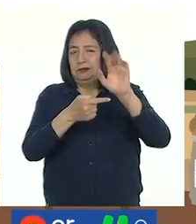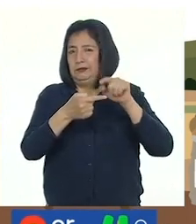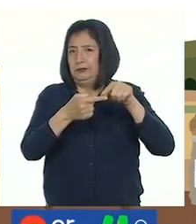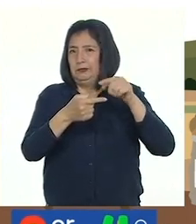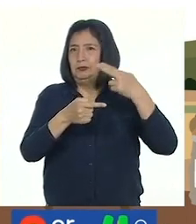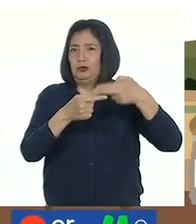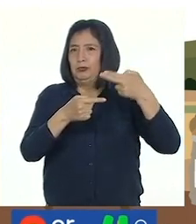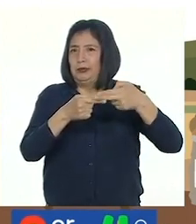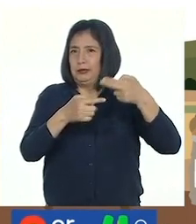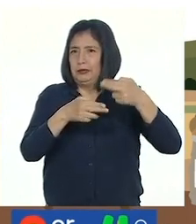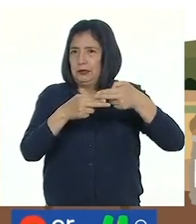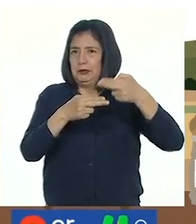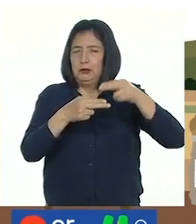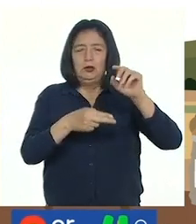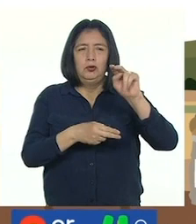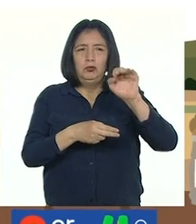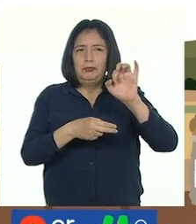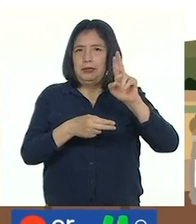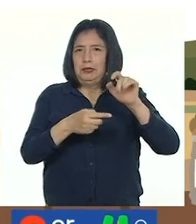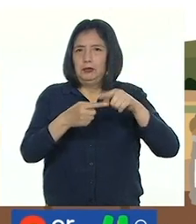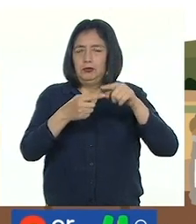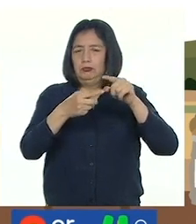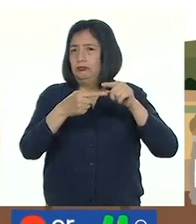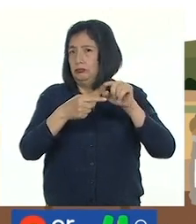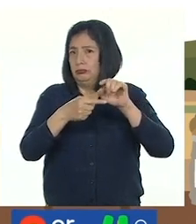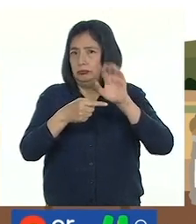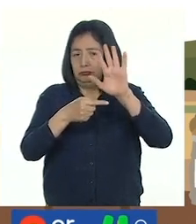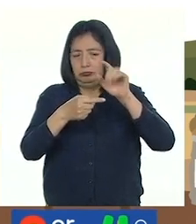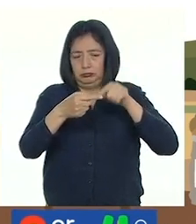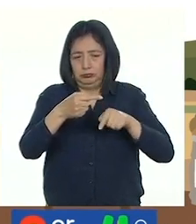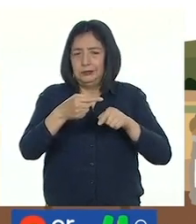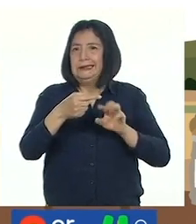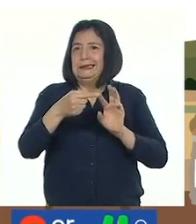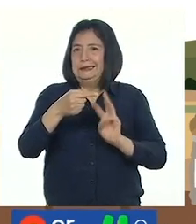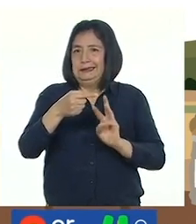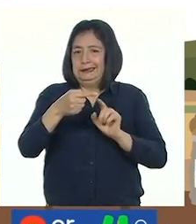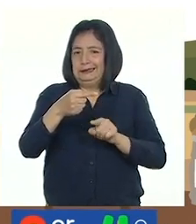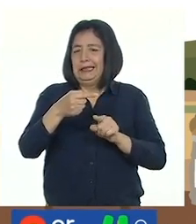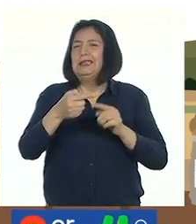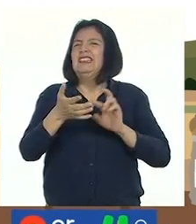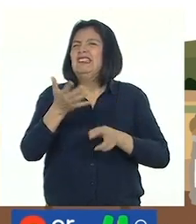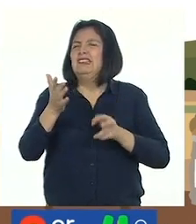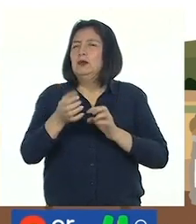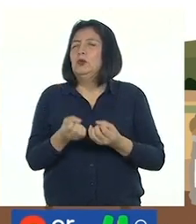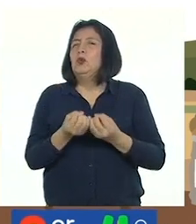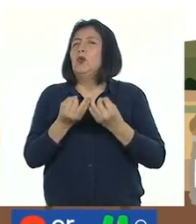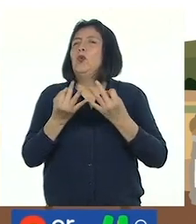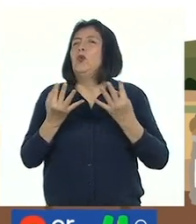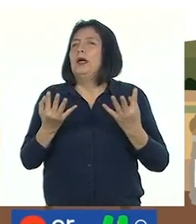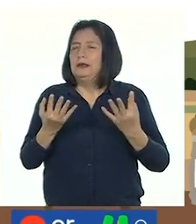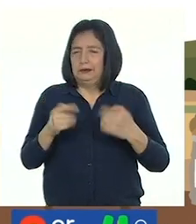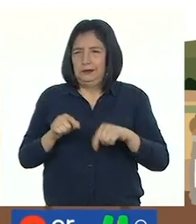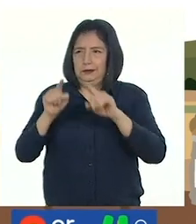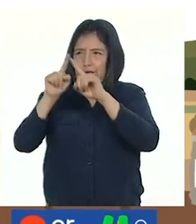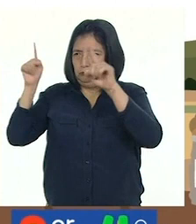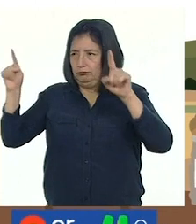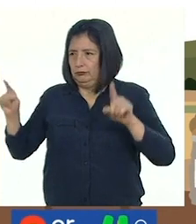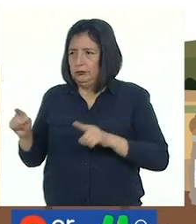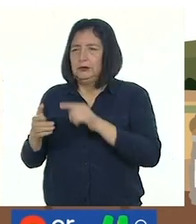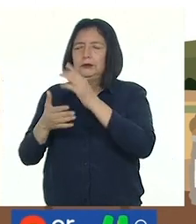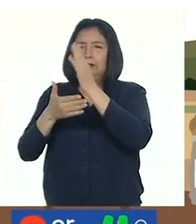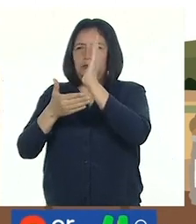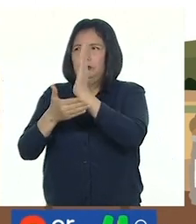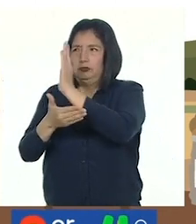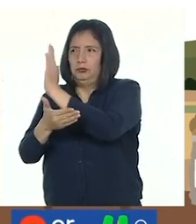llamado numerador. También vemos que en la fracción está el número 6, que representa la cantidad de partes en las que se